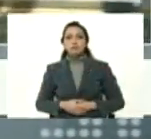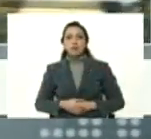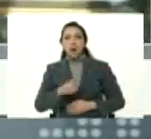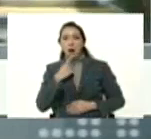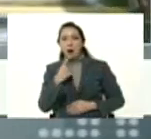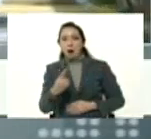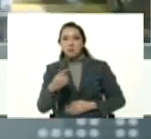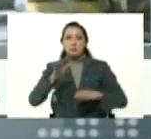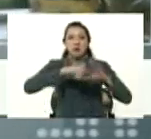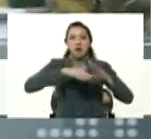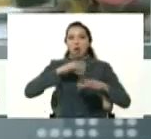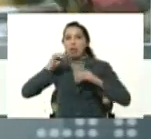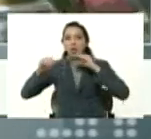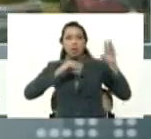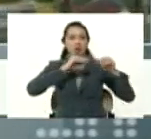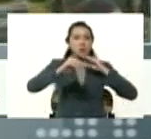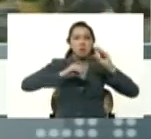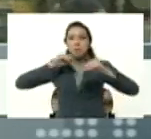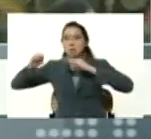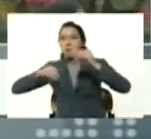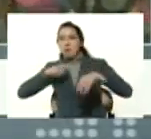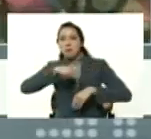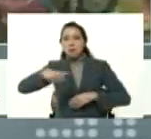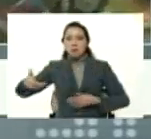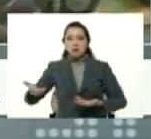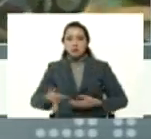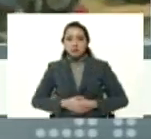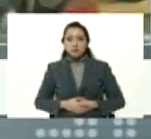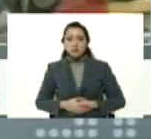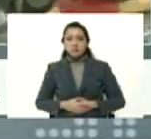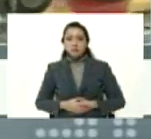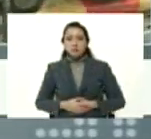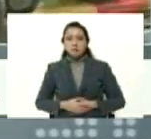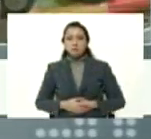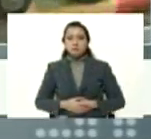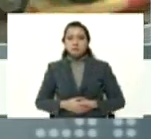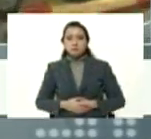digamos, habladera, hablachento. Los CPT